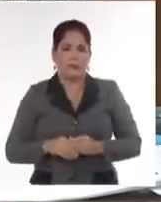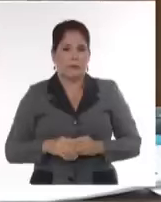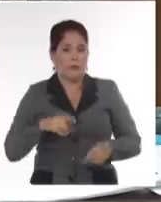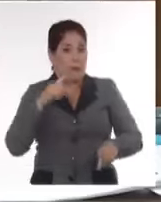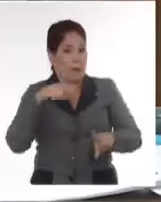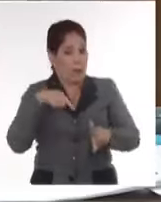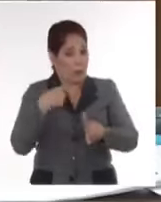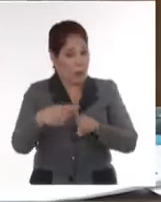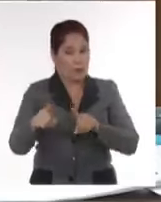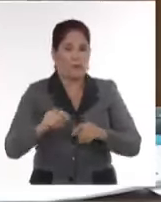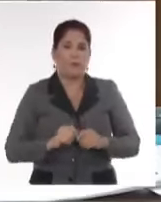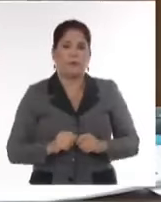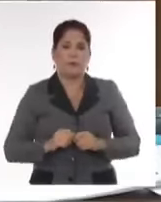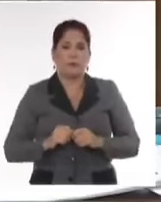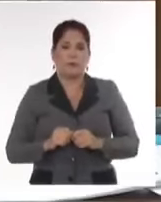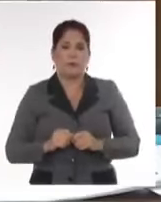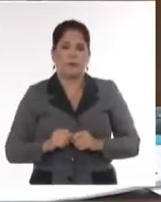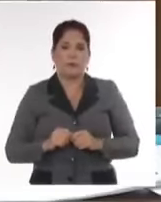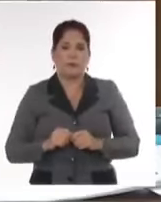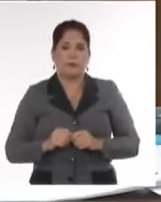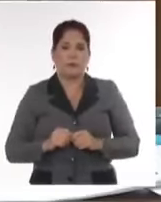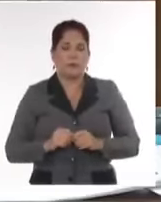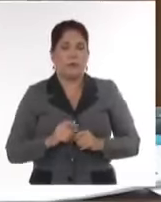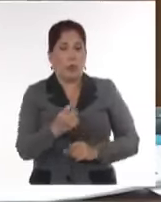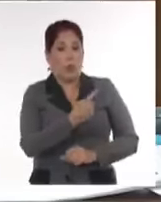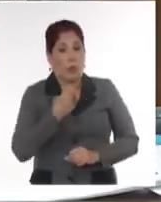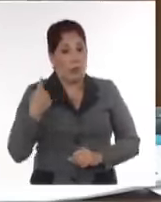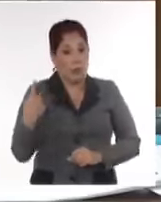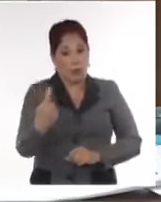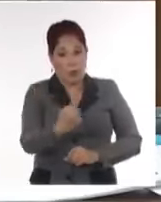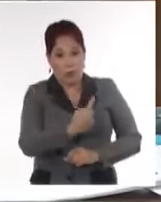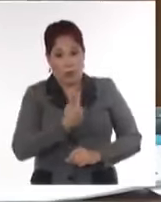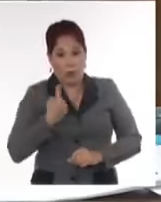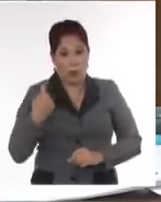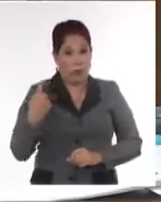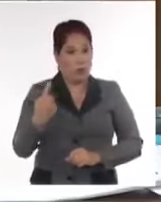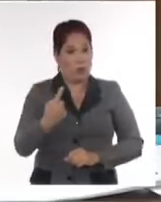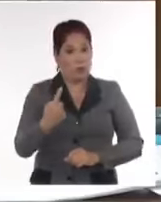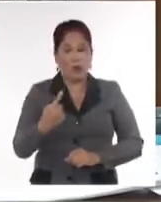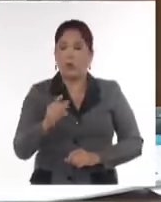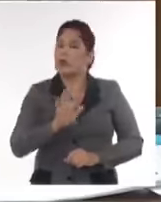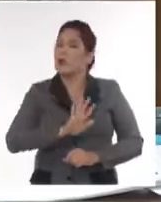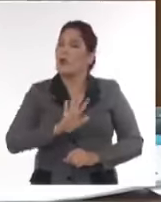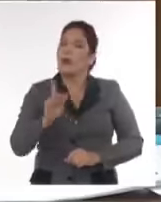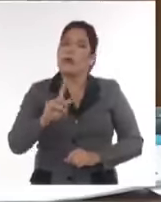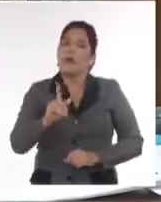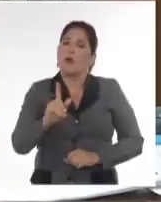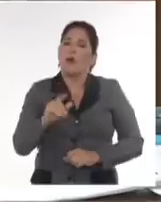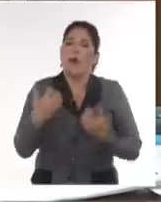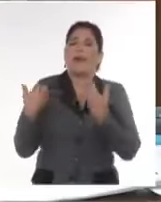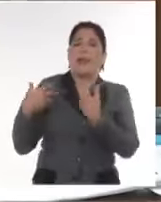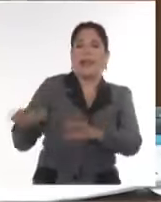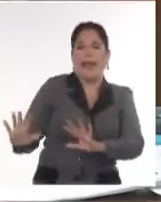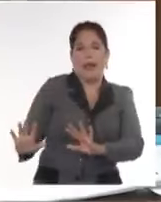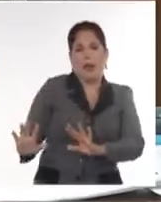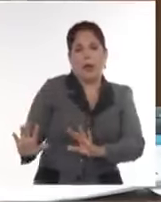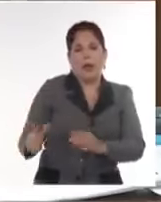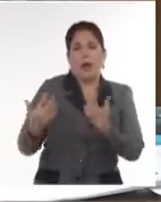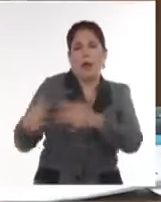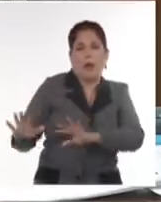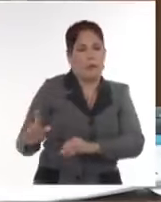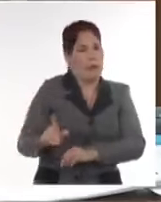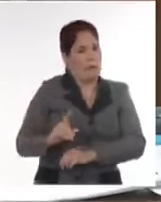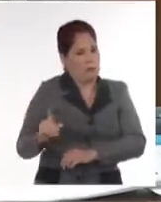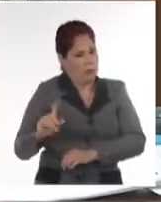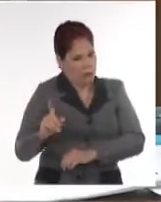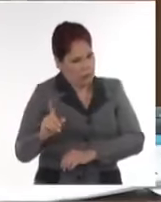Agregarle, Bernardo, a este tema, que nosotros no hemos renunciado, no estamos sacrificando